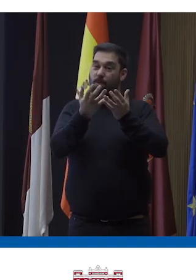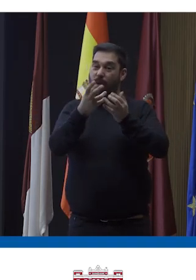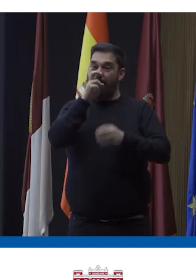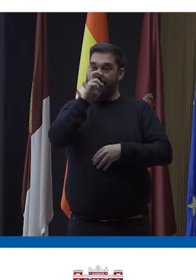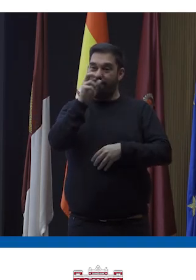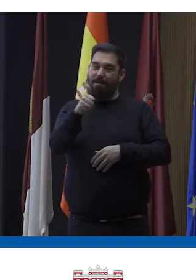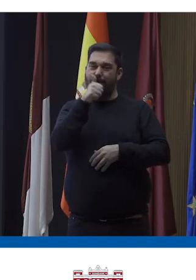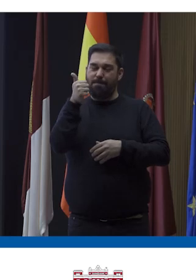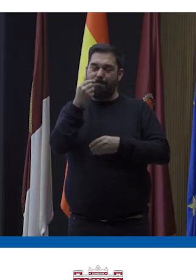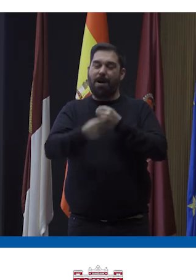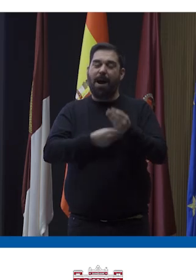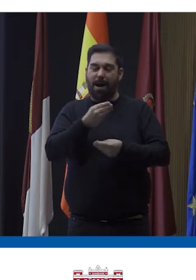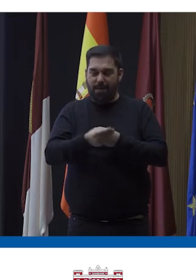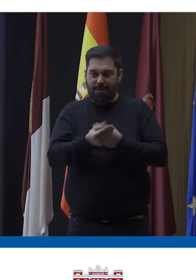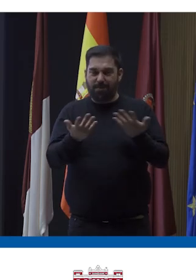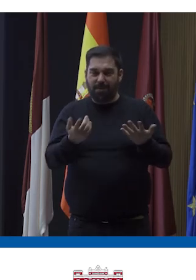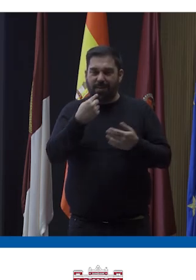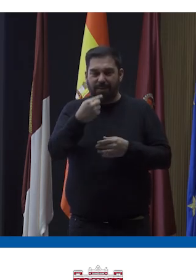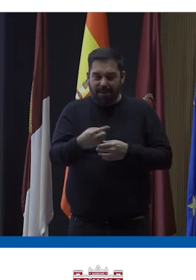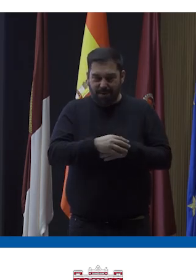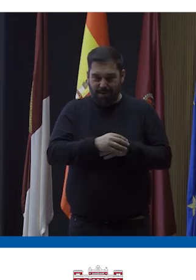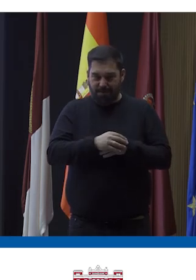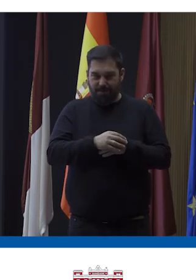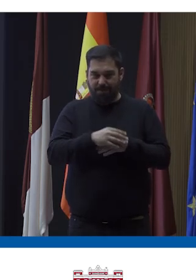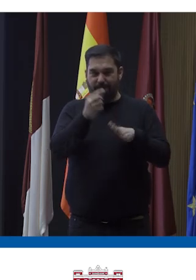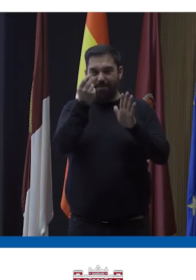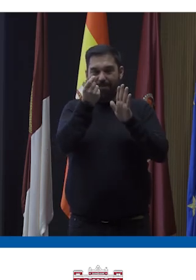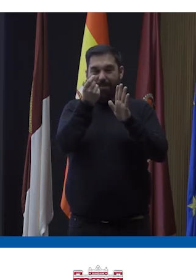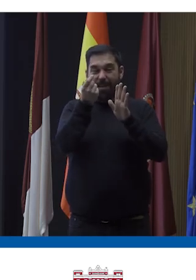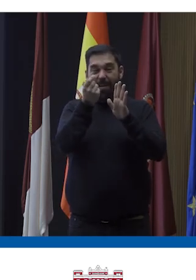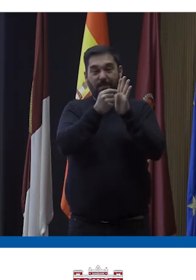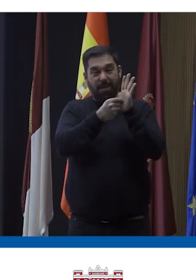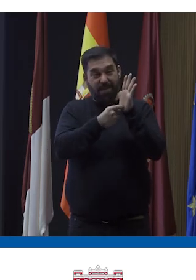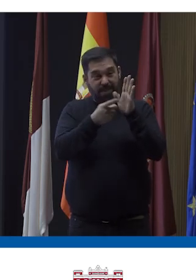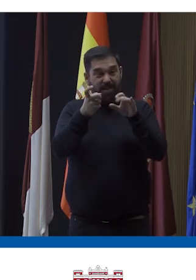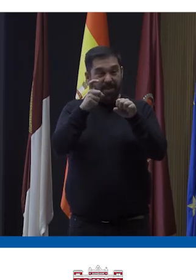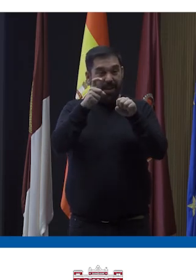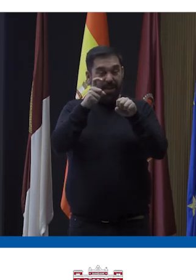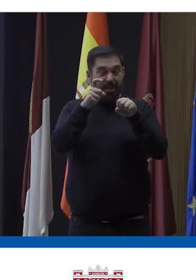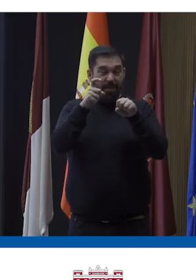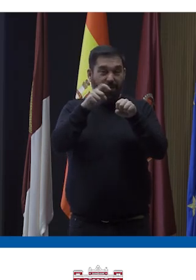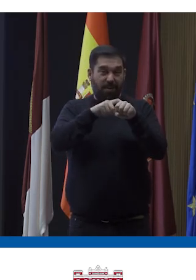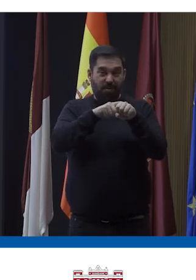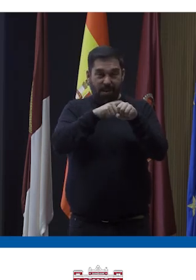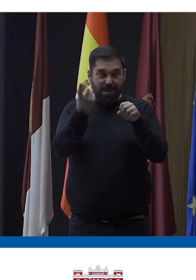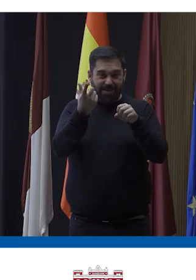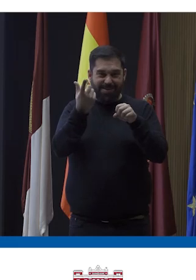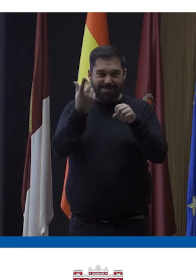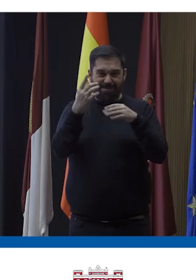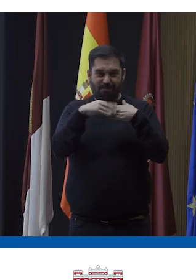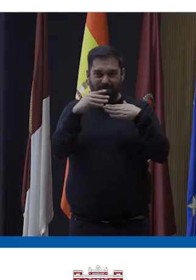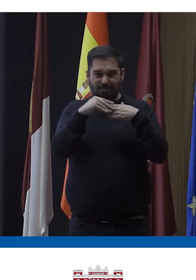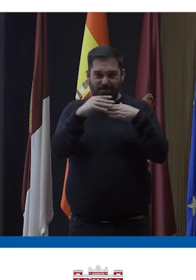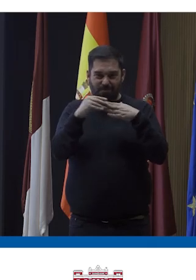Y entonces, uno de los factores de por qué los pacientes eran más longevos, porque se sentaban y